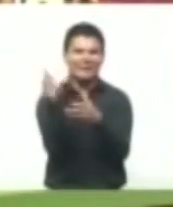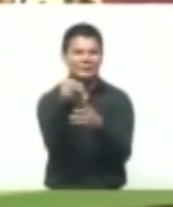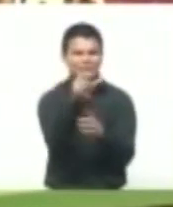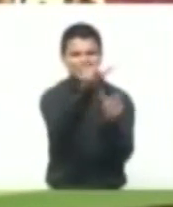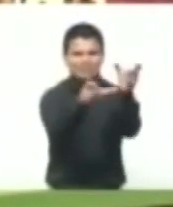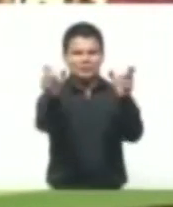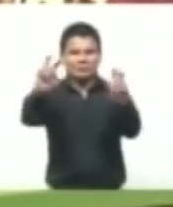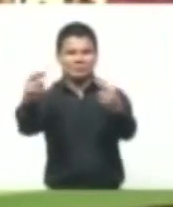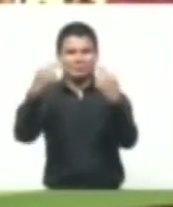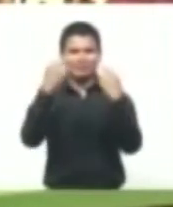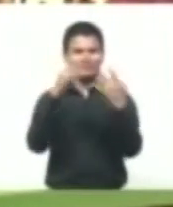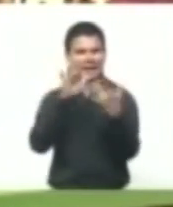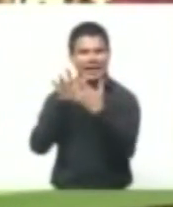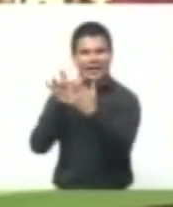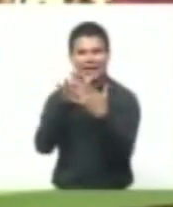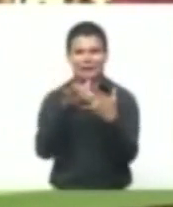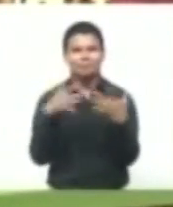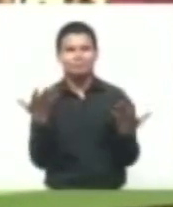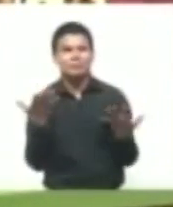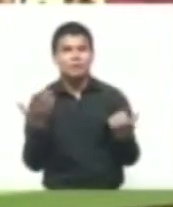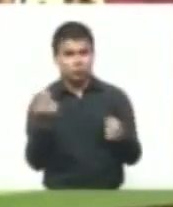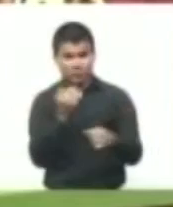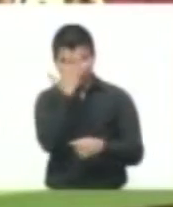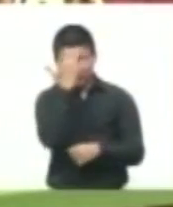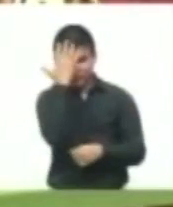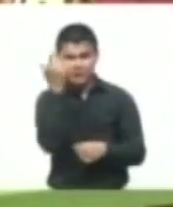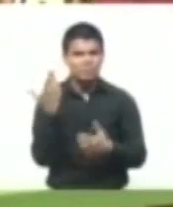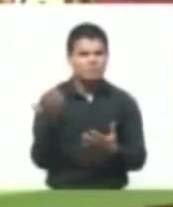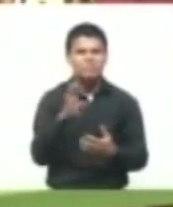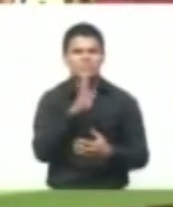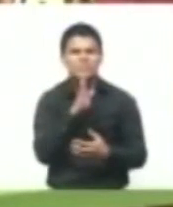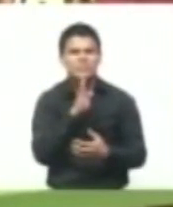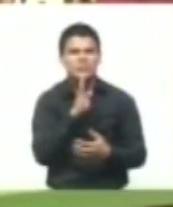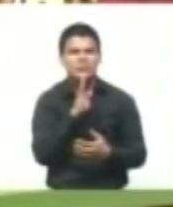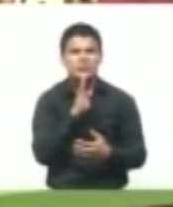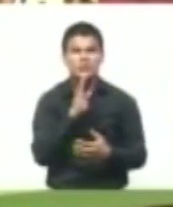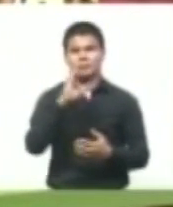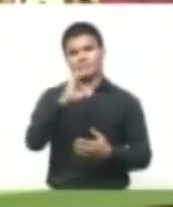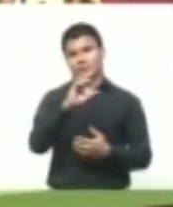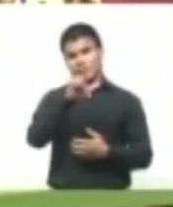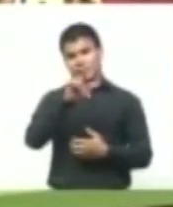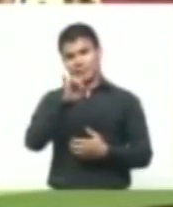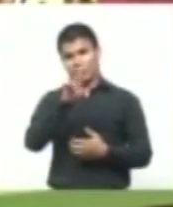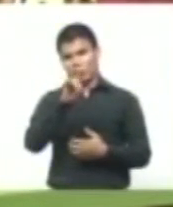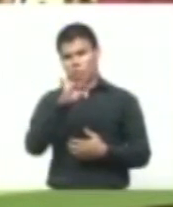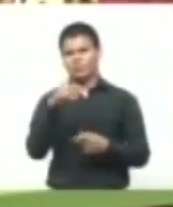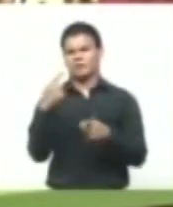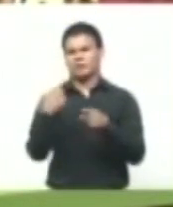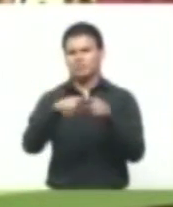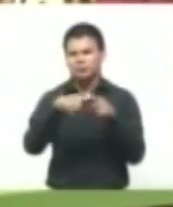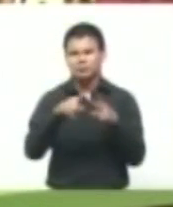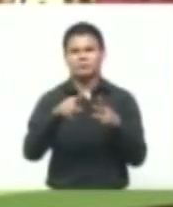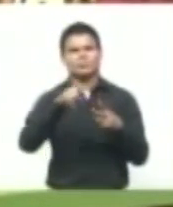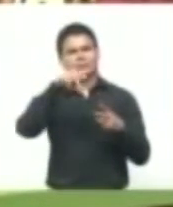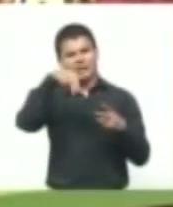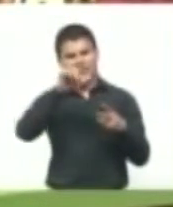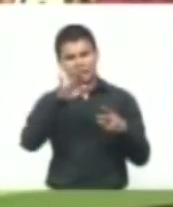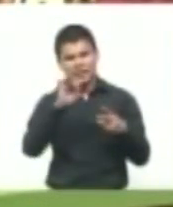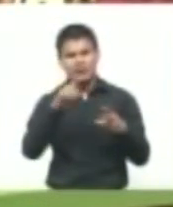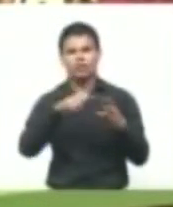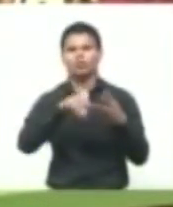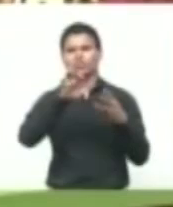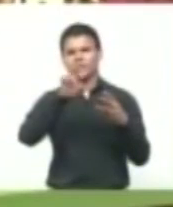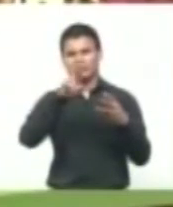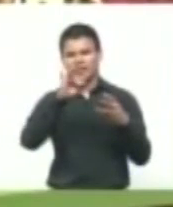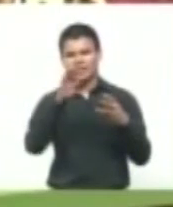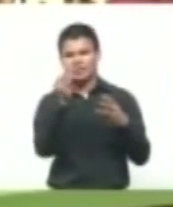los que están conectados desde nuestra transmisión en Facebook. Ellos son en el día de hoy Claudia Lora, está Lucy Piñeres, Lucy Nieto, está también Enrique